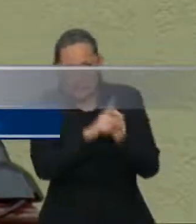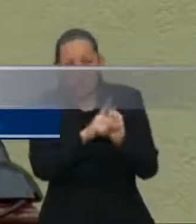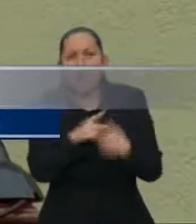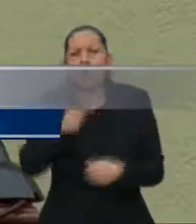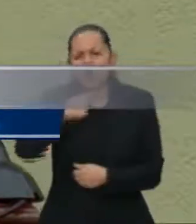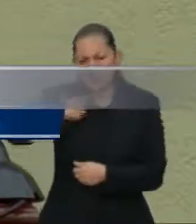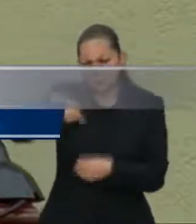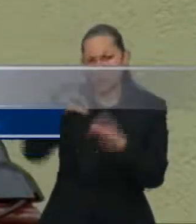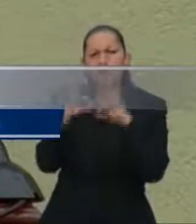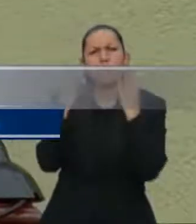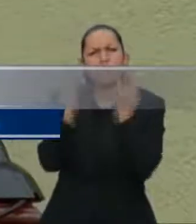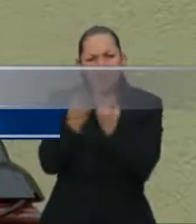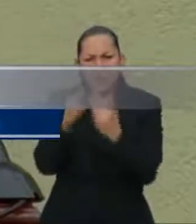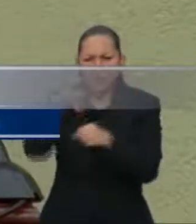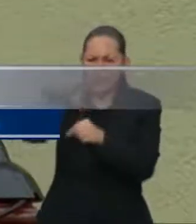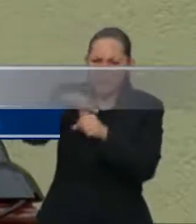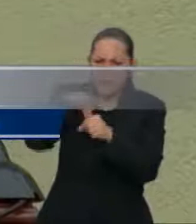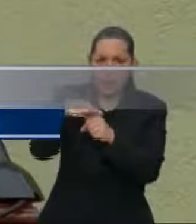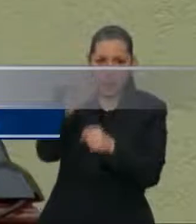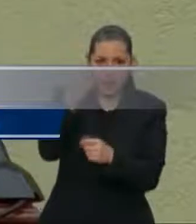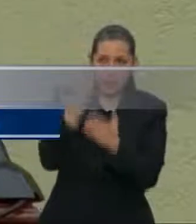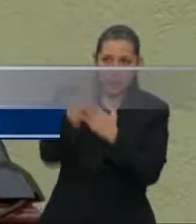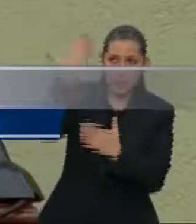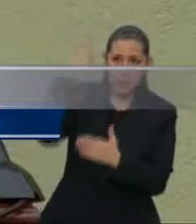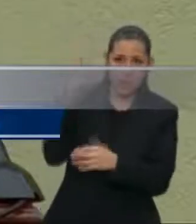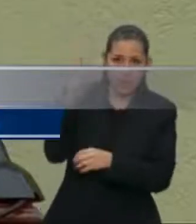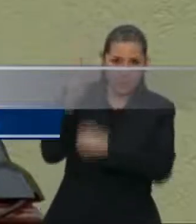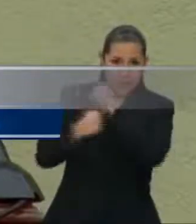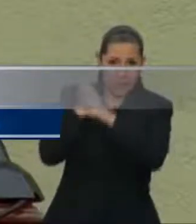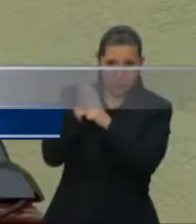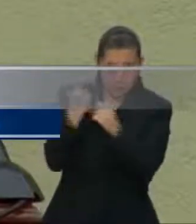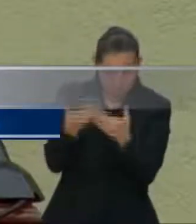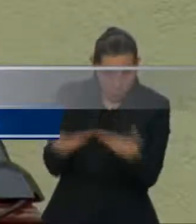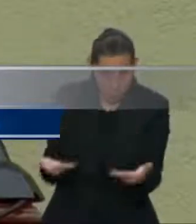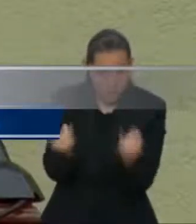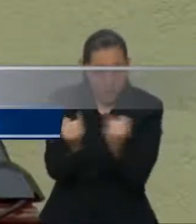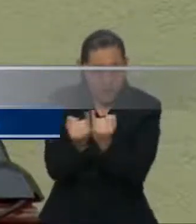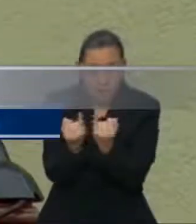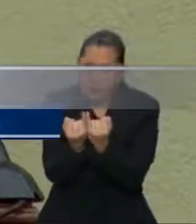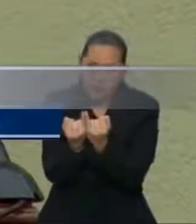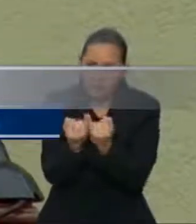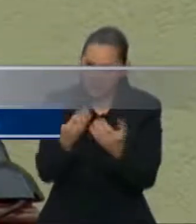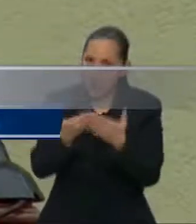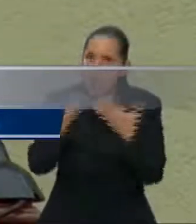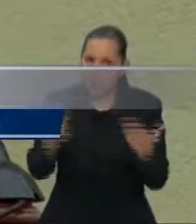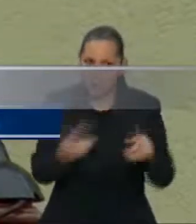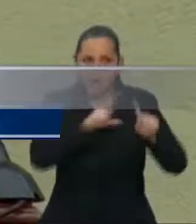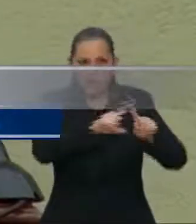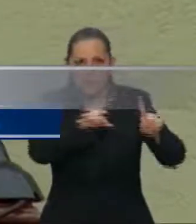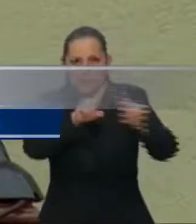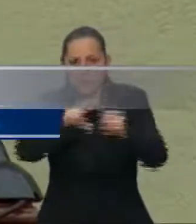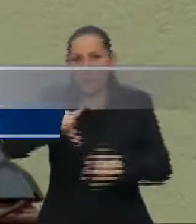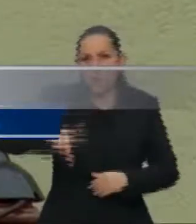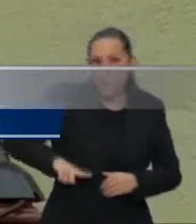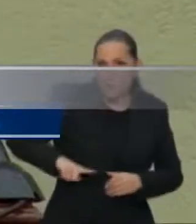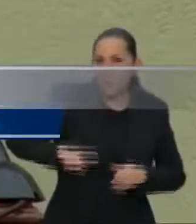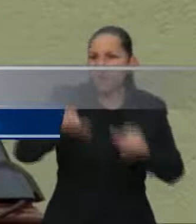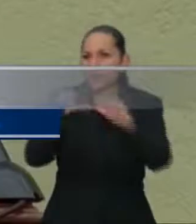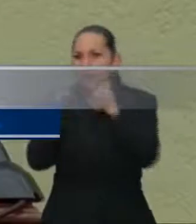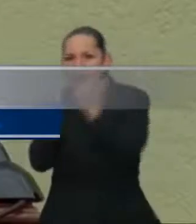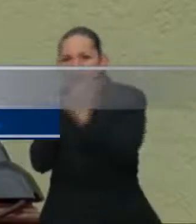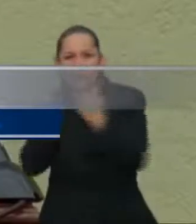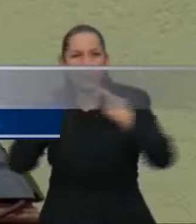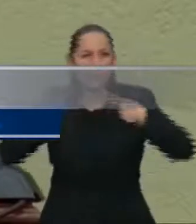que hemos desarrollado a lo largo de 30 años sino la madurez democrática de actores y partidos políticos de las organizaciones de la sociedad civil